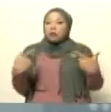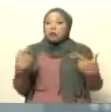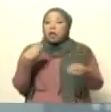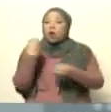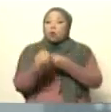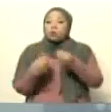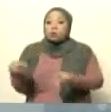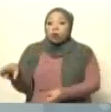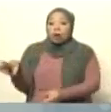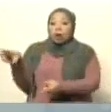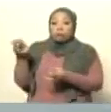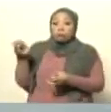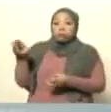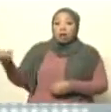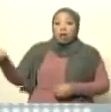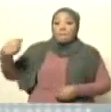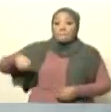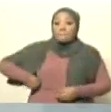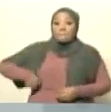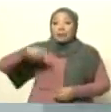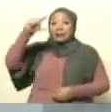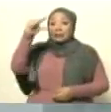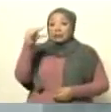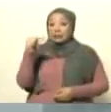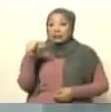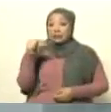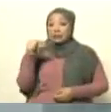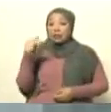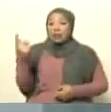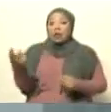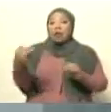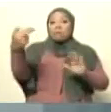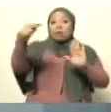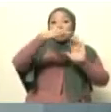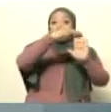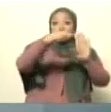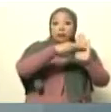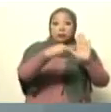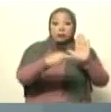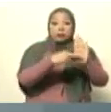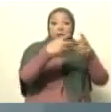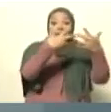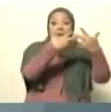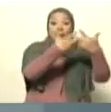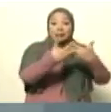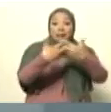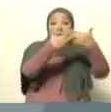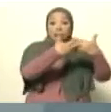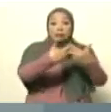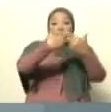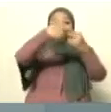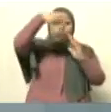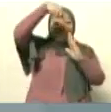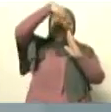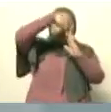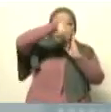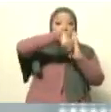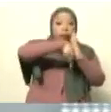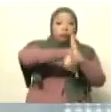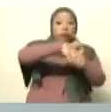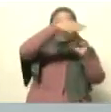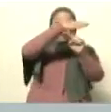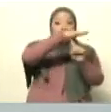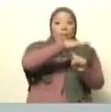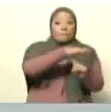estaban exonerados debido a las supuestas inversiones que iban a hacer para sacar el petróleo de donde